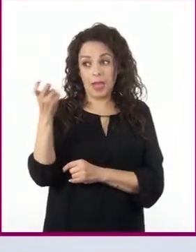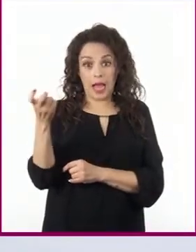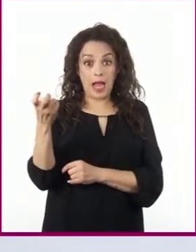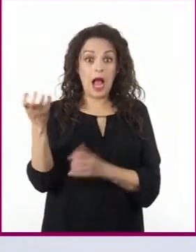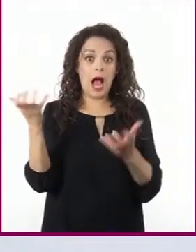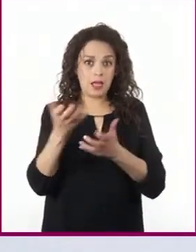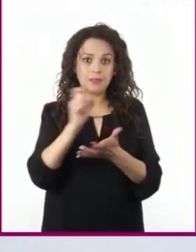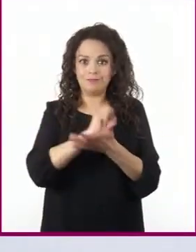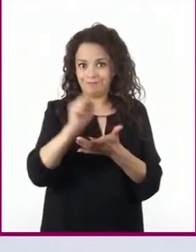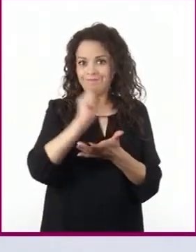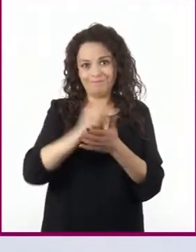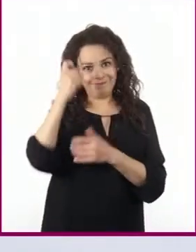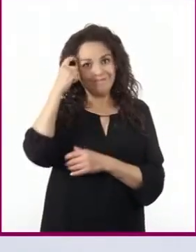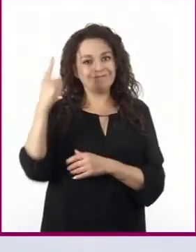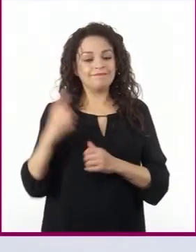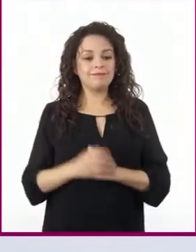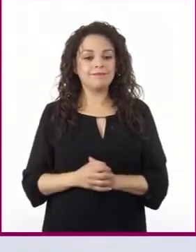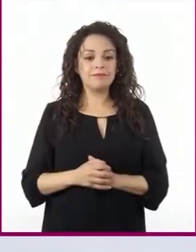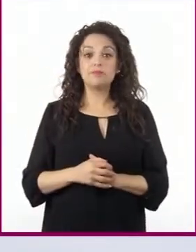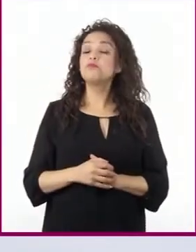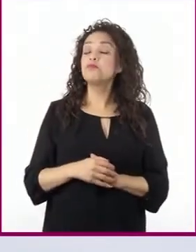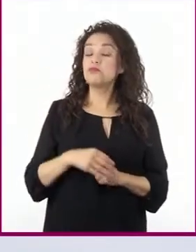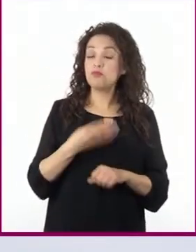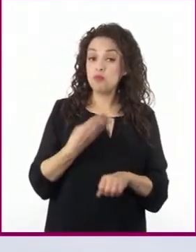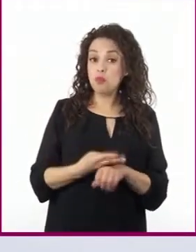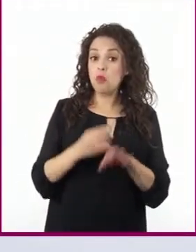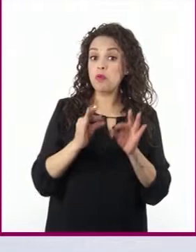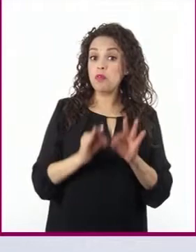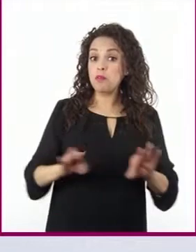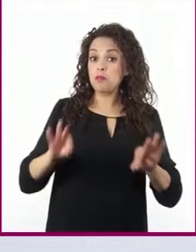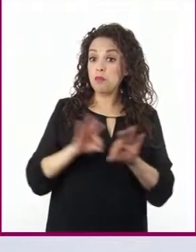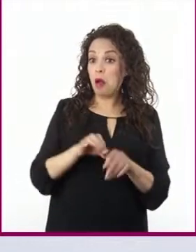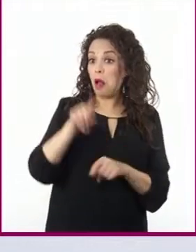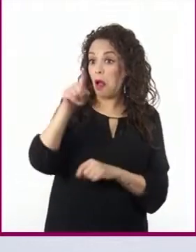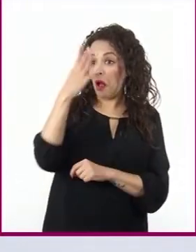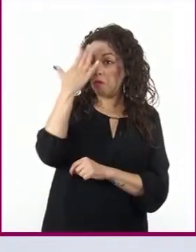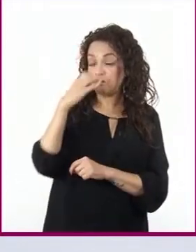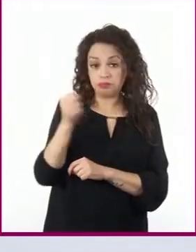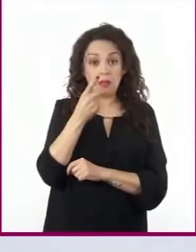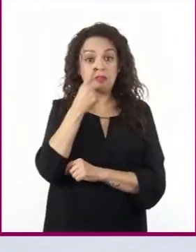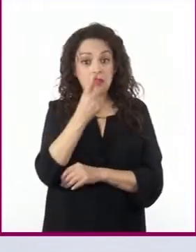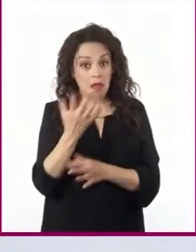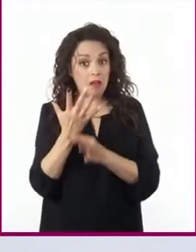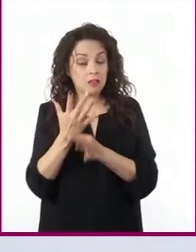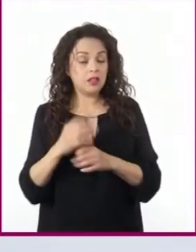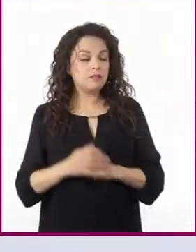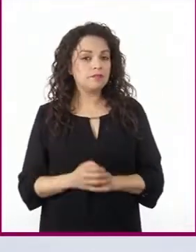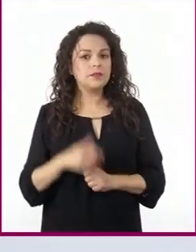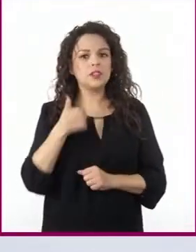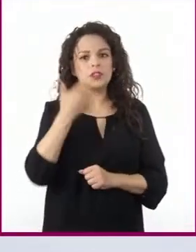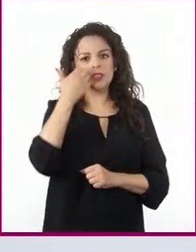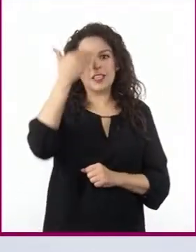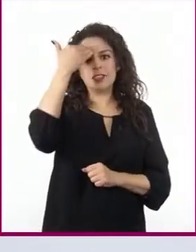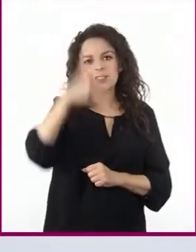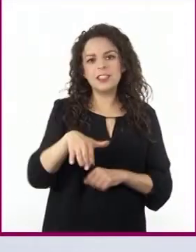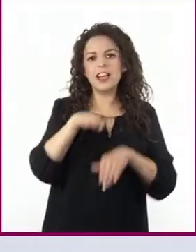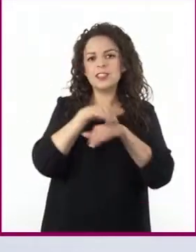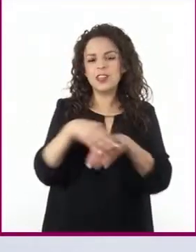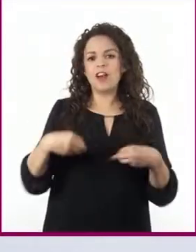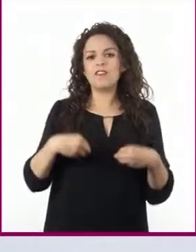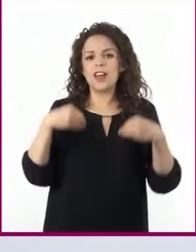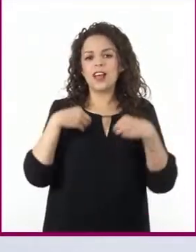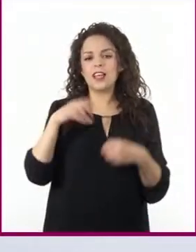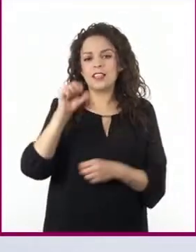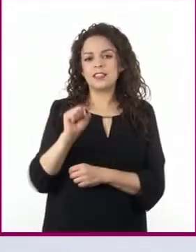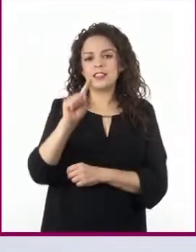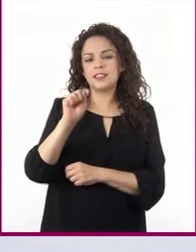Qué importante es lo que dice el especialista. A mí, en lo personal, me gustaría saber sobre Stephen Hawking, pues a pesar de